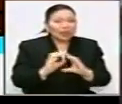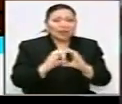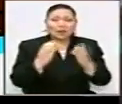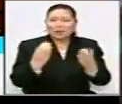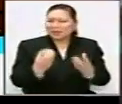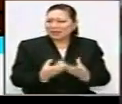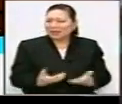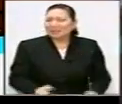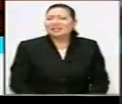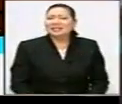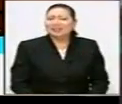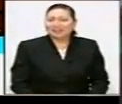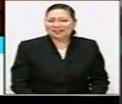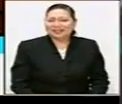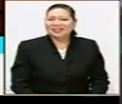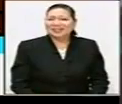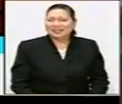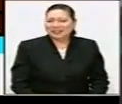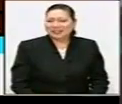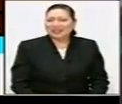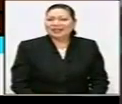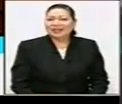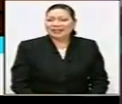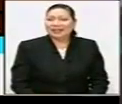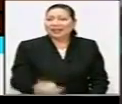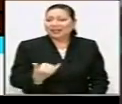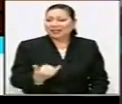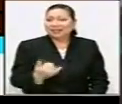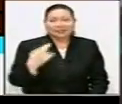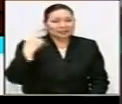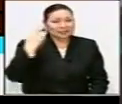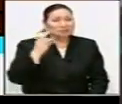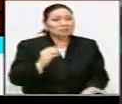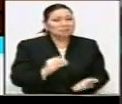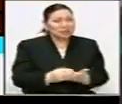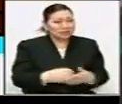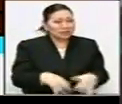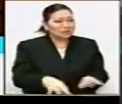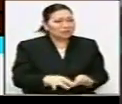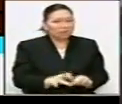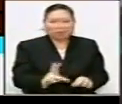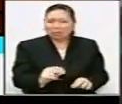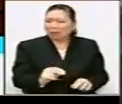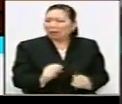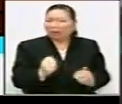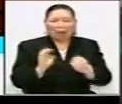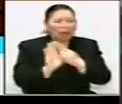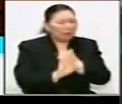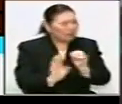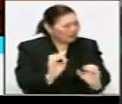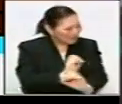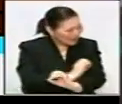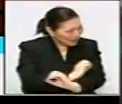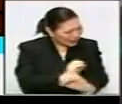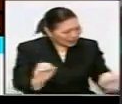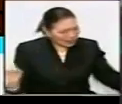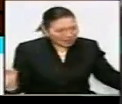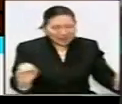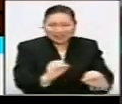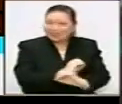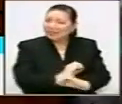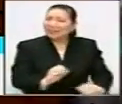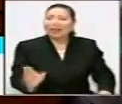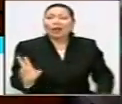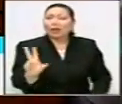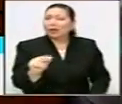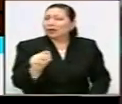Congreso? Porque, y en ese sentido, es una reflexión muy importante. No estamos para blindar a nadie. Nosotros